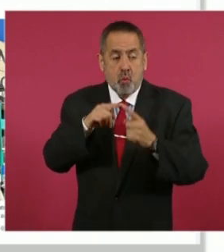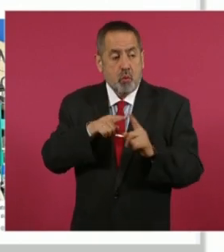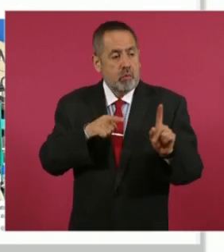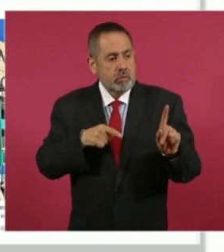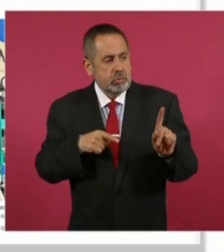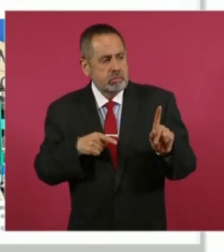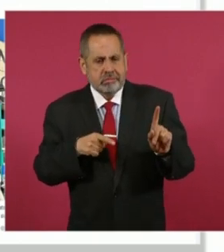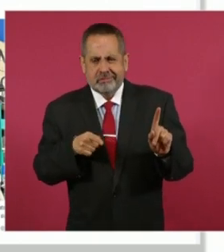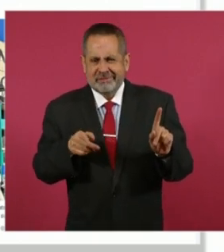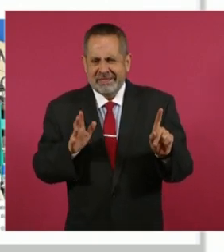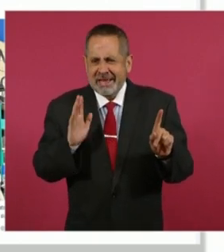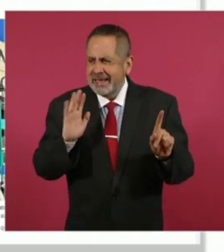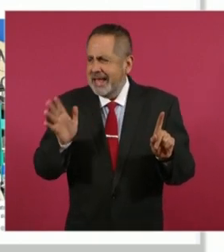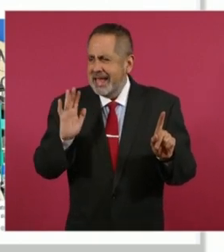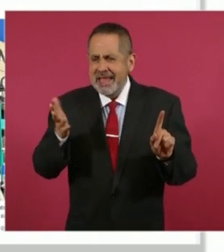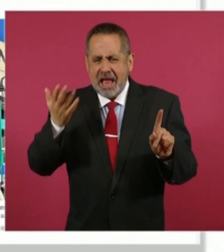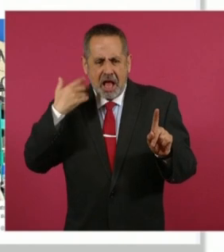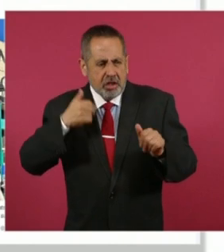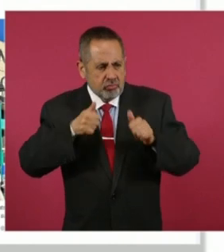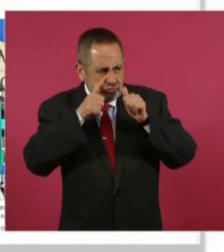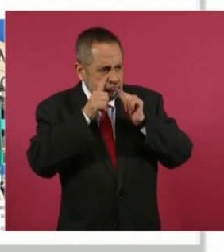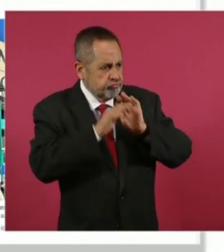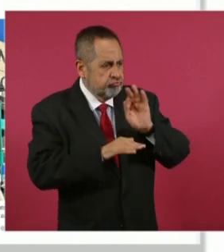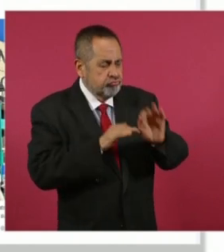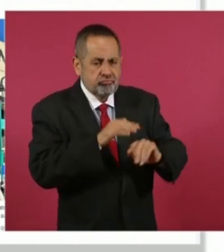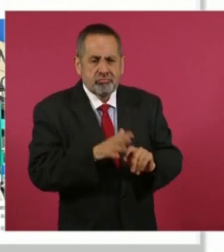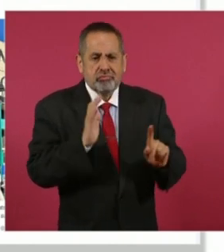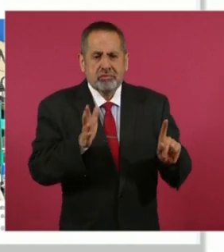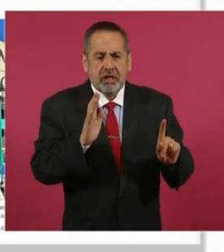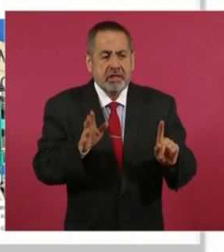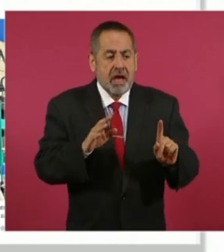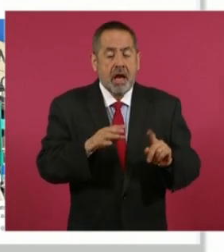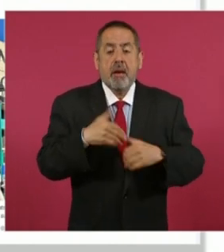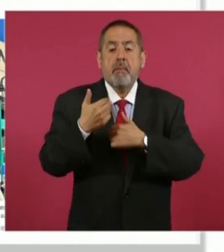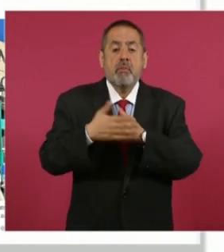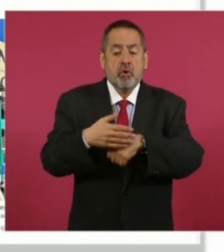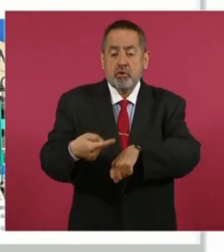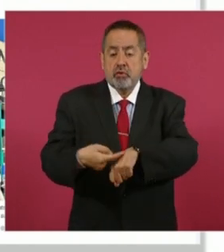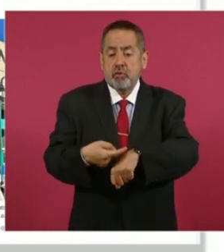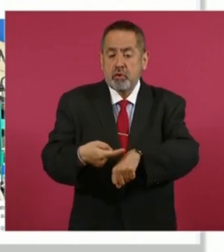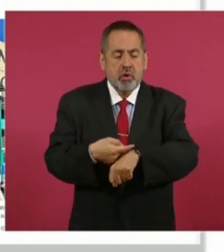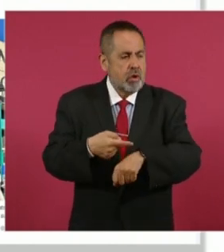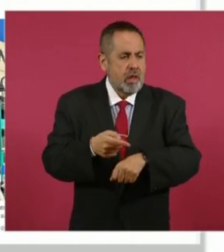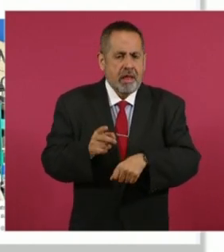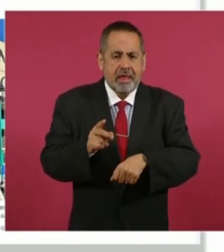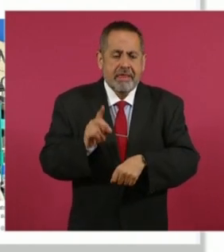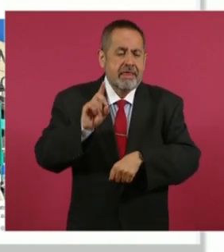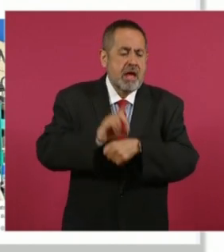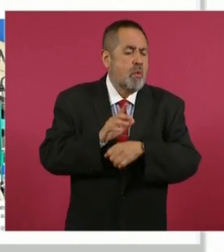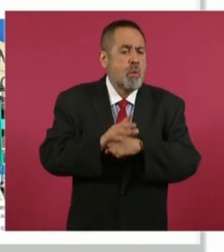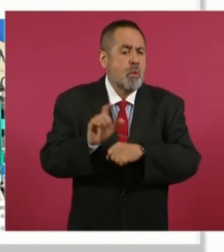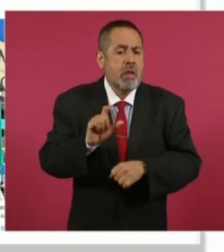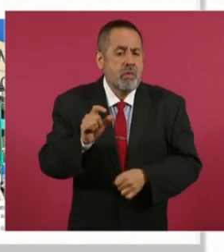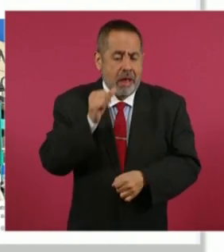la cual ya fue atendida y su fecha de radioterapia fue aplicada ayer.